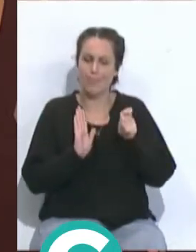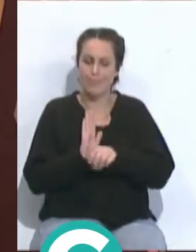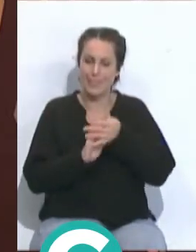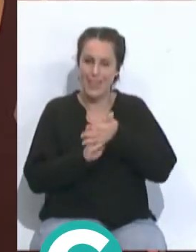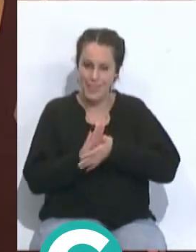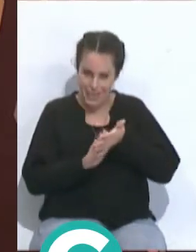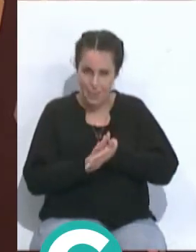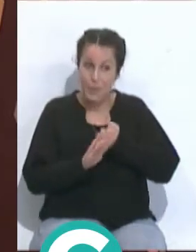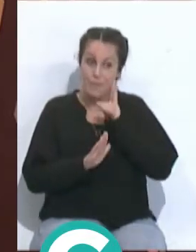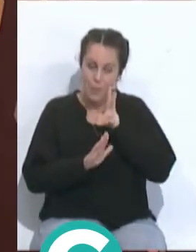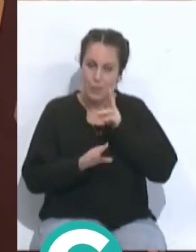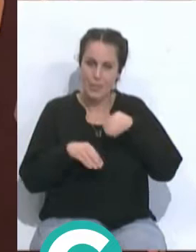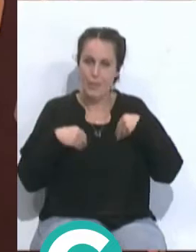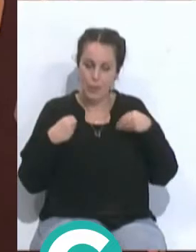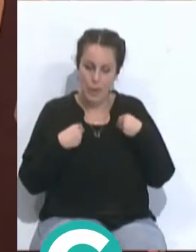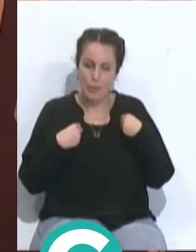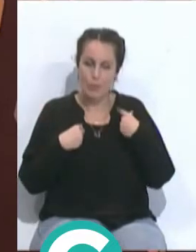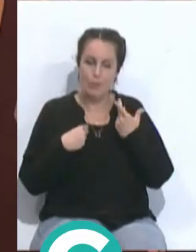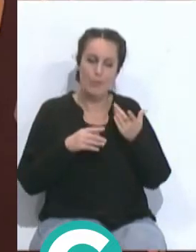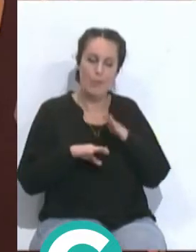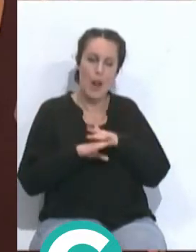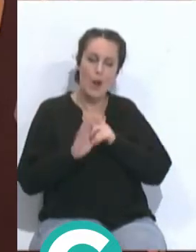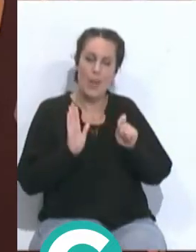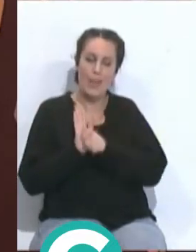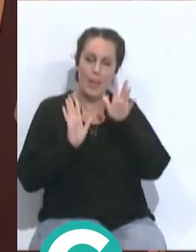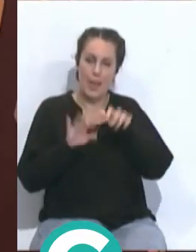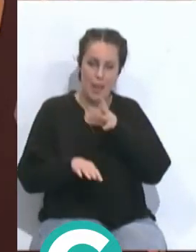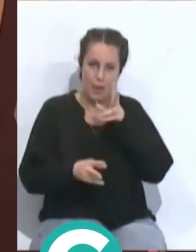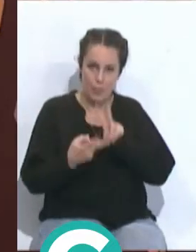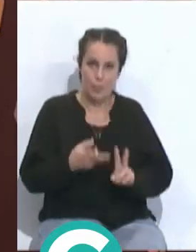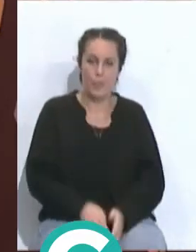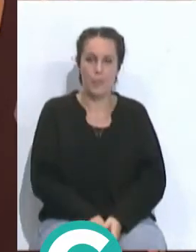y sobre todo vemos y disfrutamos a los romanceros de Cádiz. Enseguida volvemos.